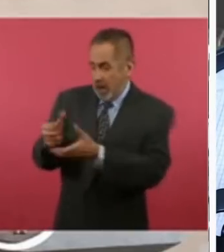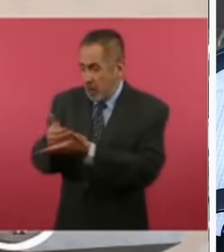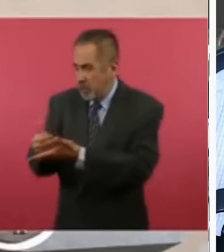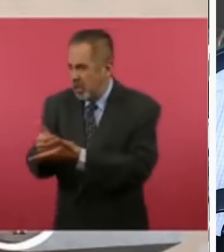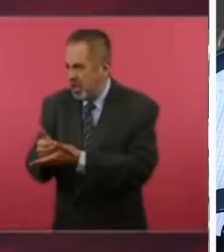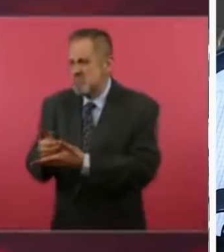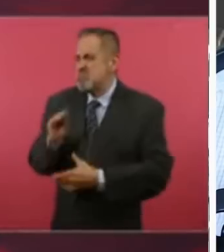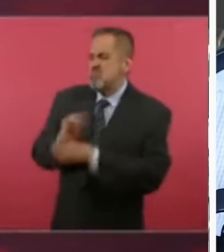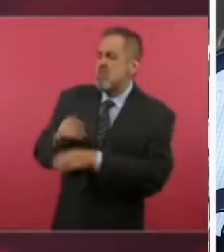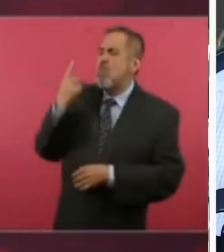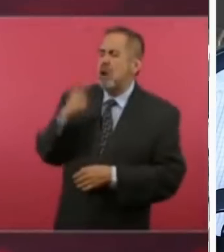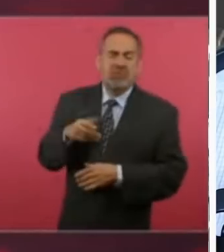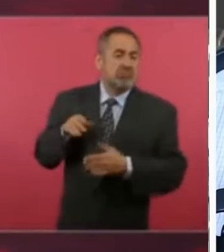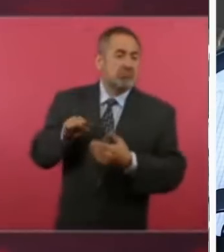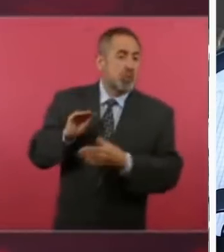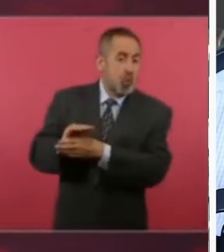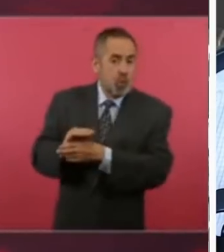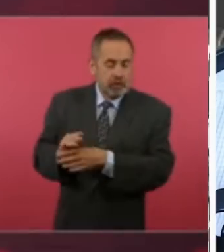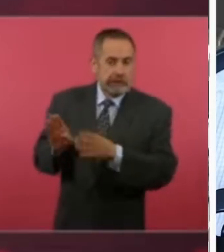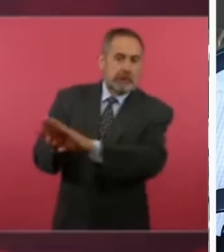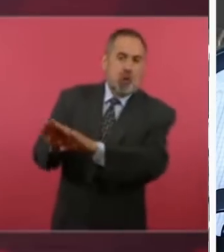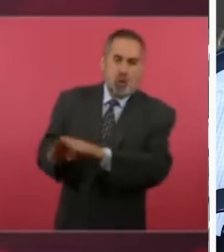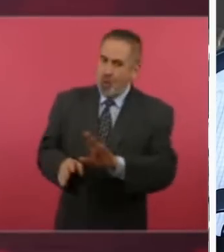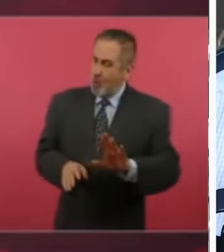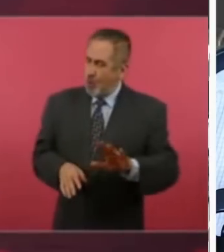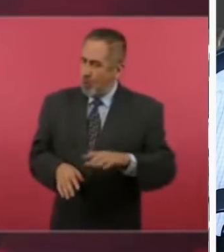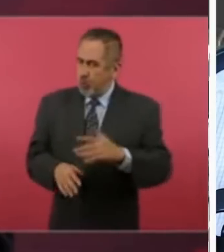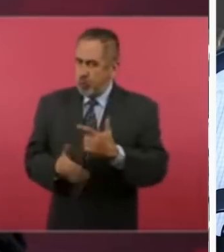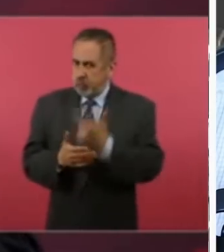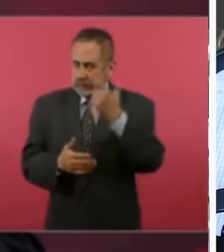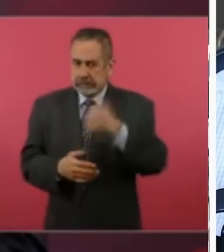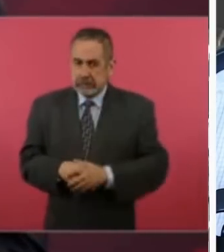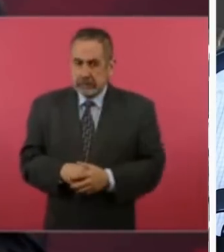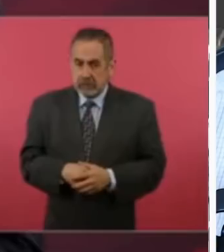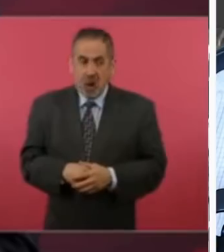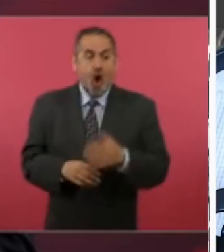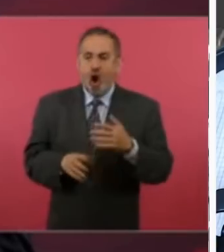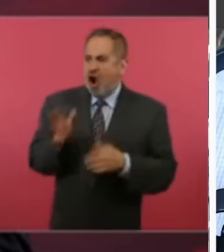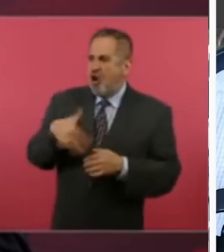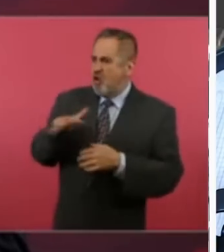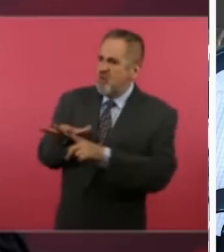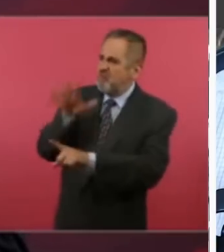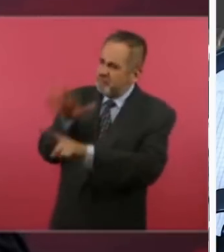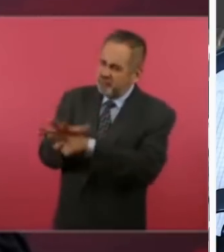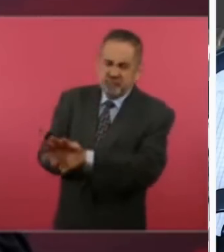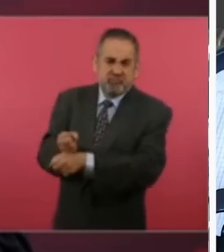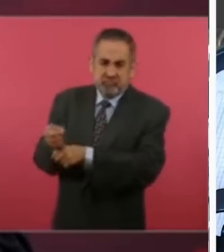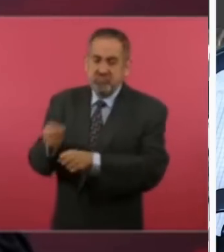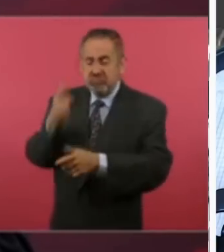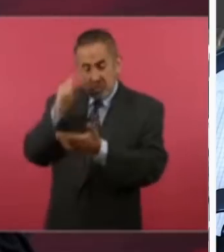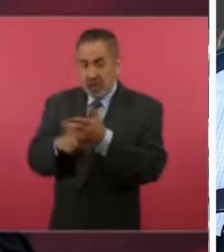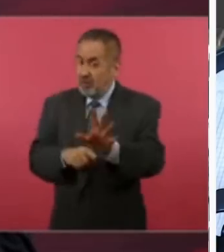agua a migrantes y que incluso se les persiga.